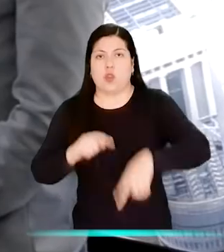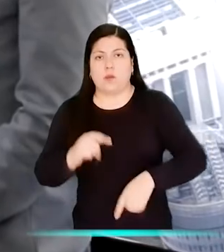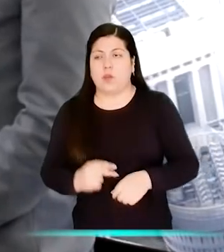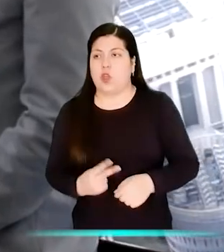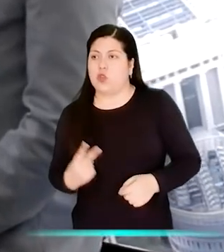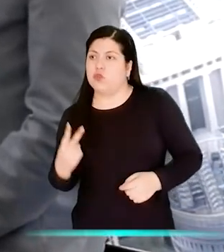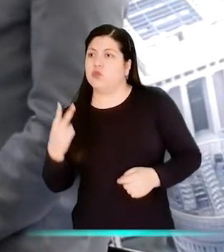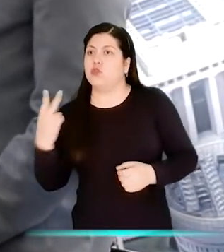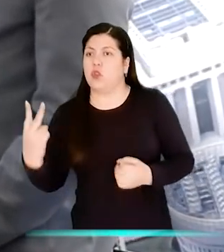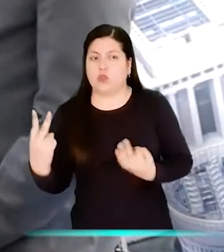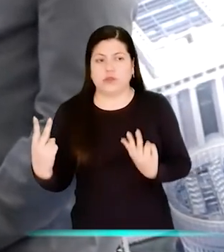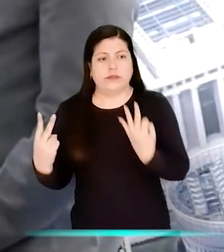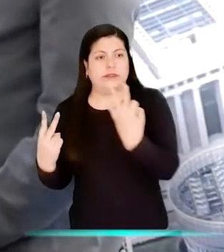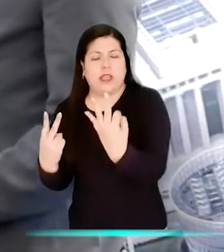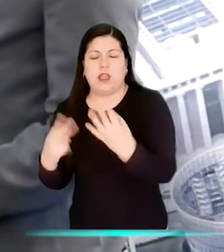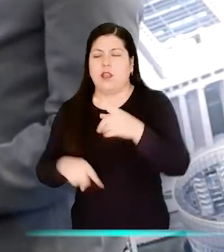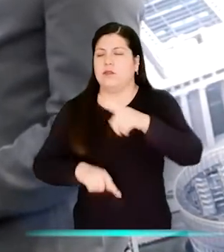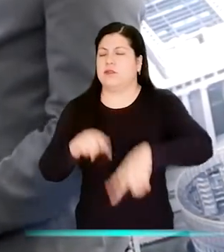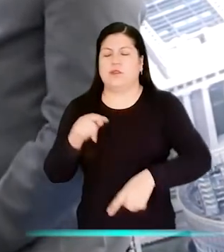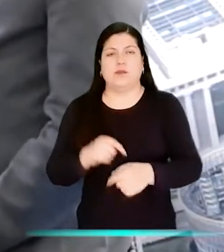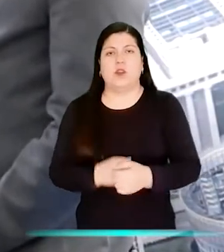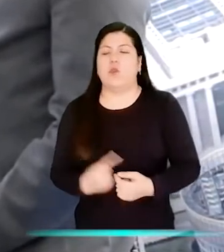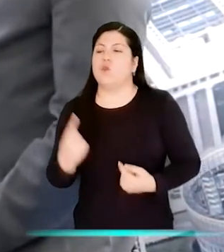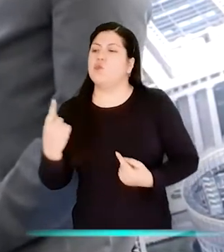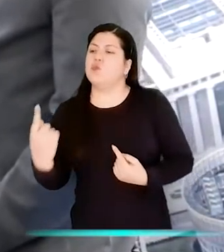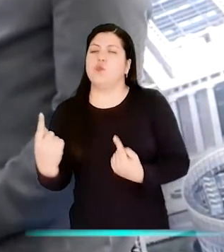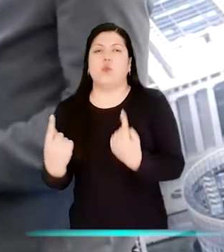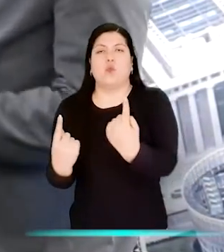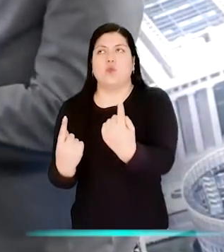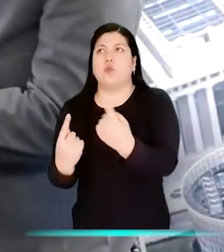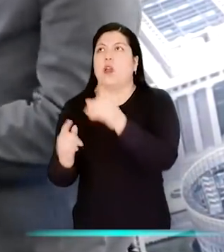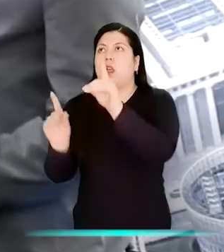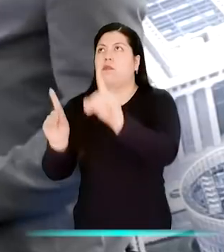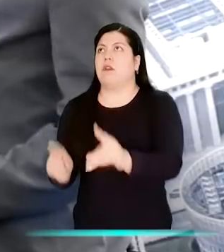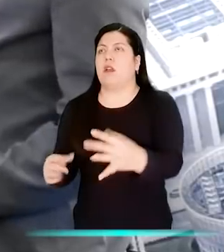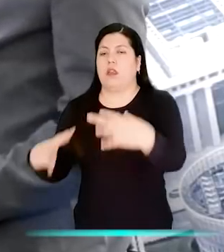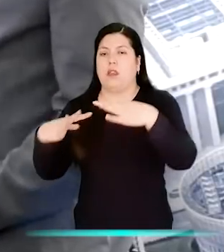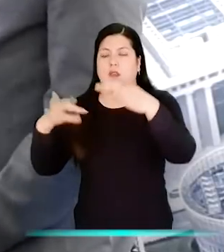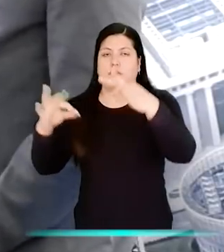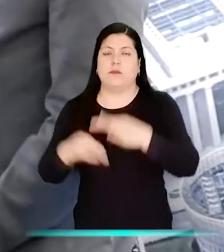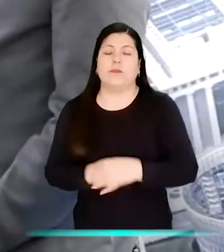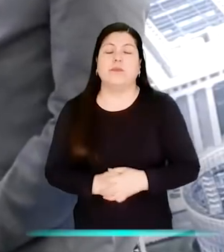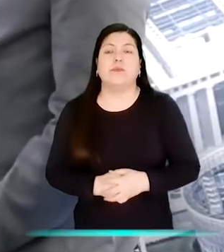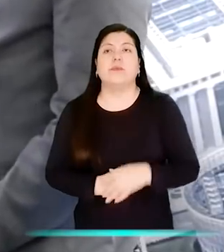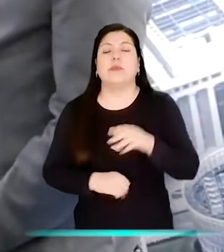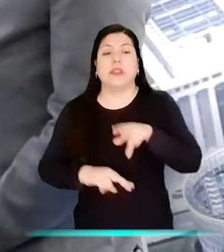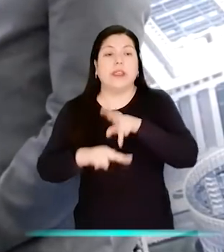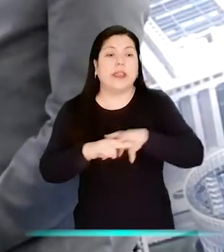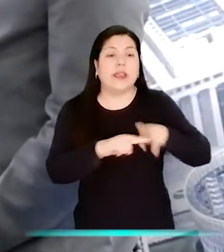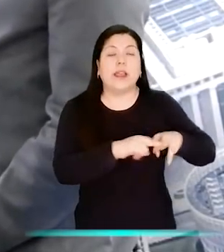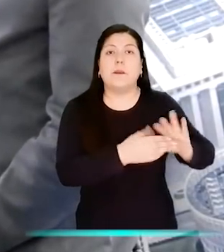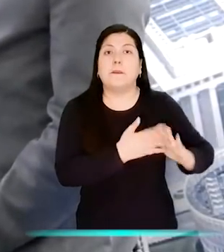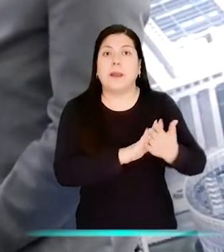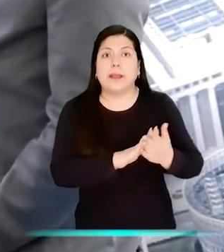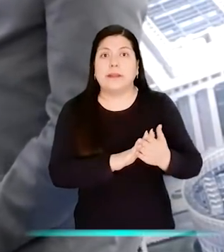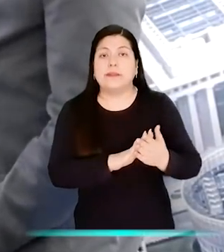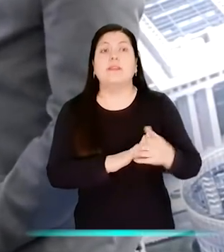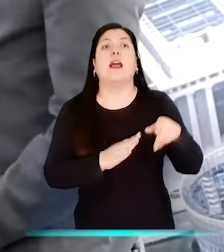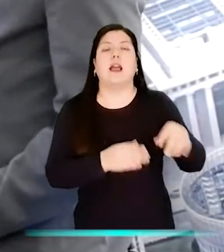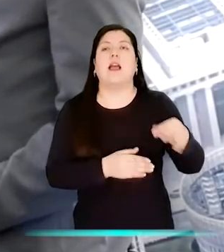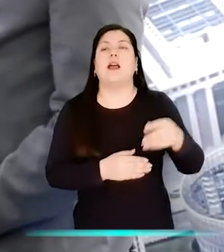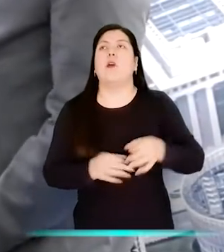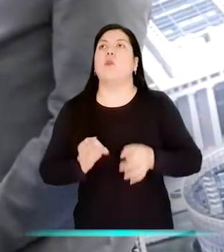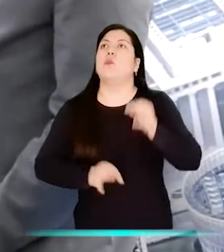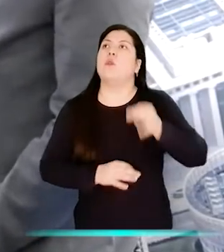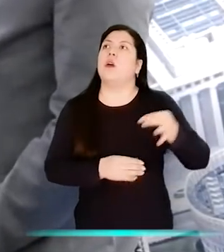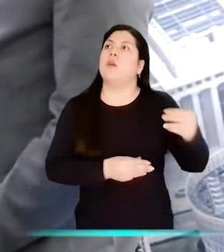Edwin. No se puede entregar al elector más de una tarjeta electoral. Y repito, los sitios que van a tener circunscripción transitoria especial de paz, el